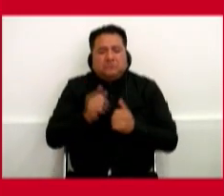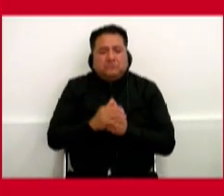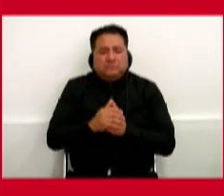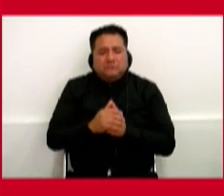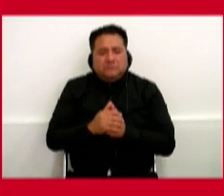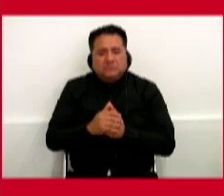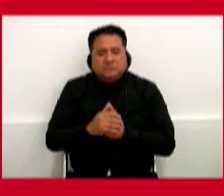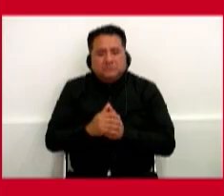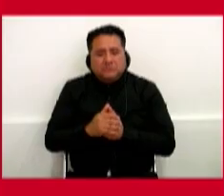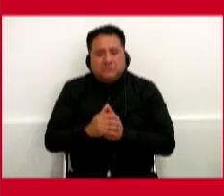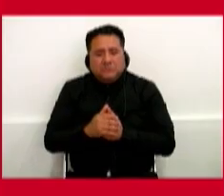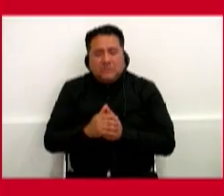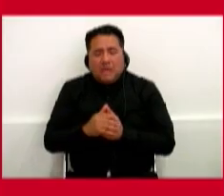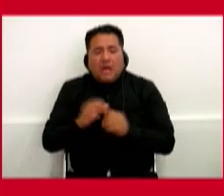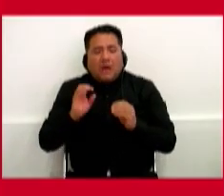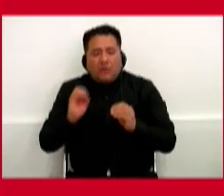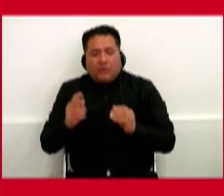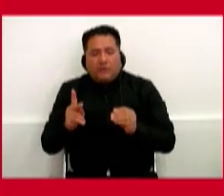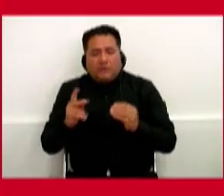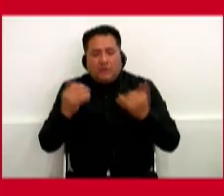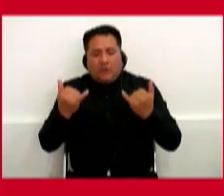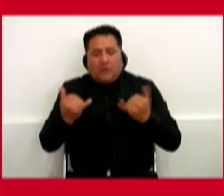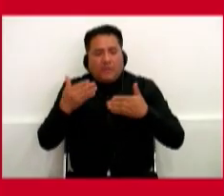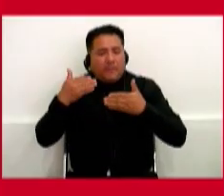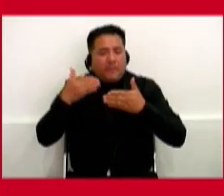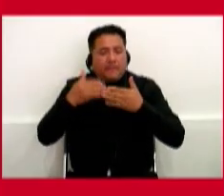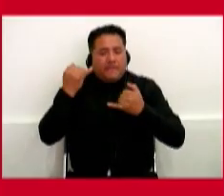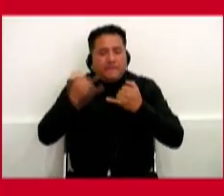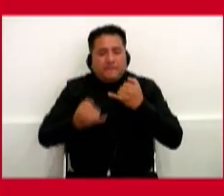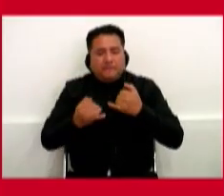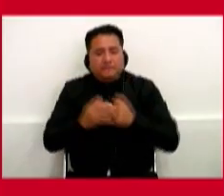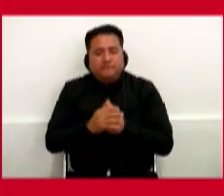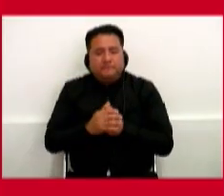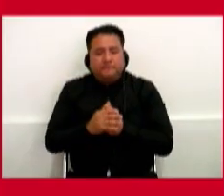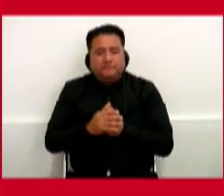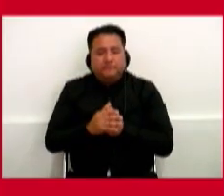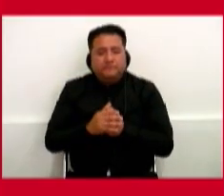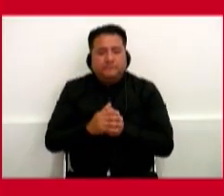Y bueno, las conclusiones, para terminar, es que